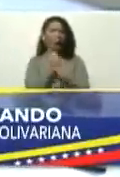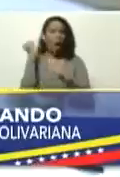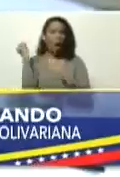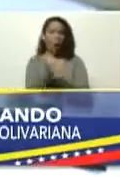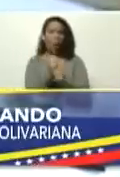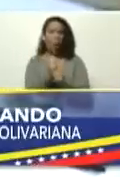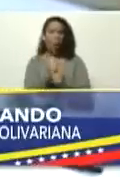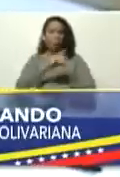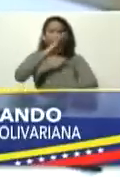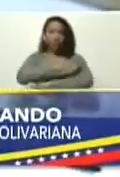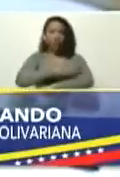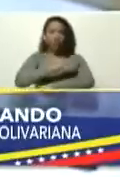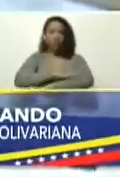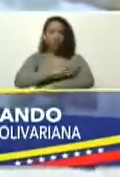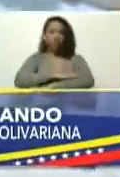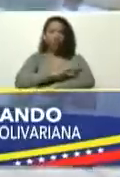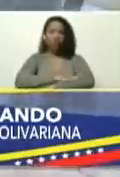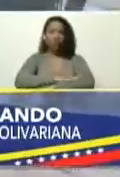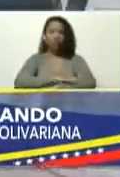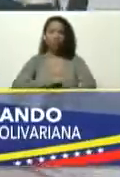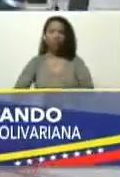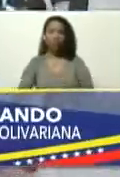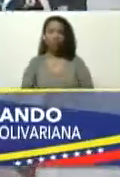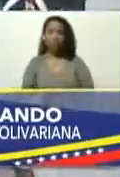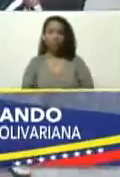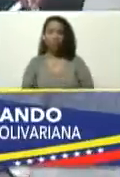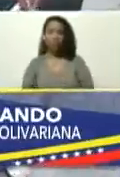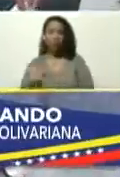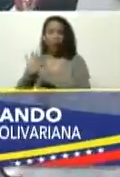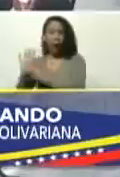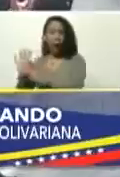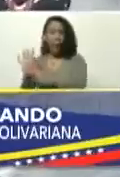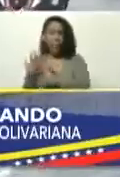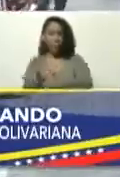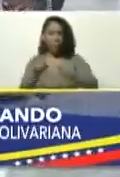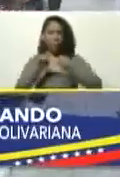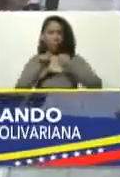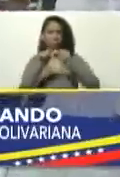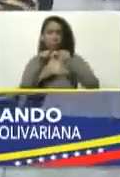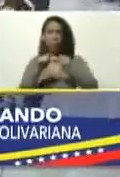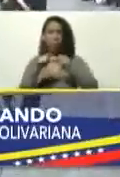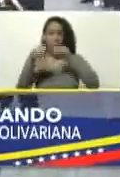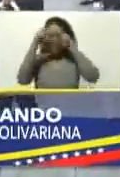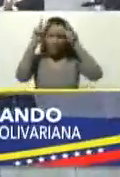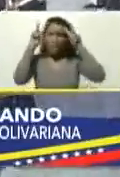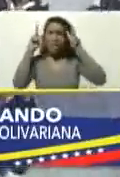su disciplina, el ejemplo permanente, su honestidad.